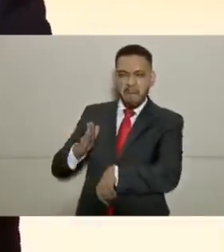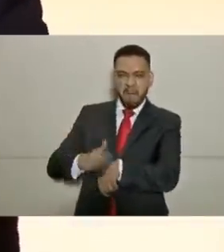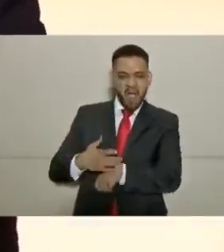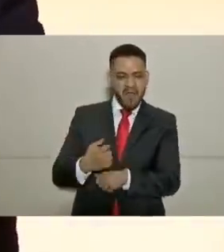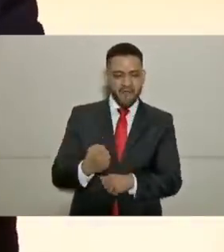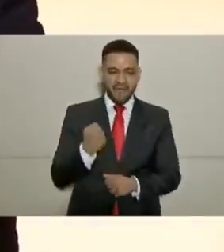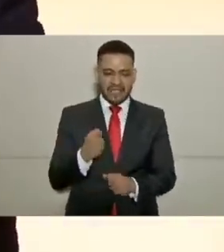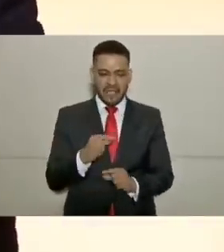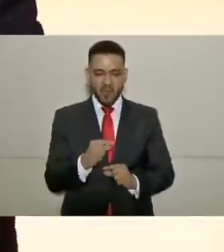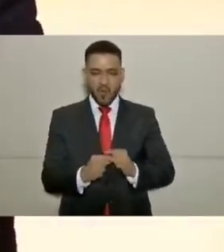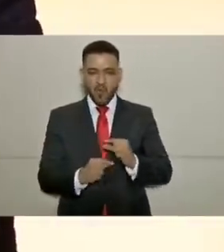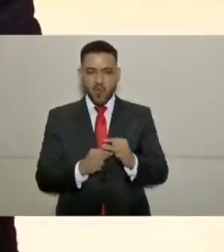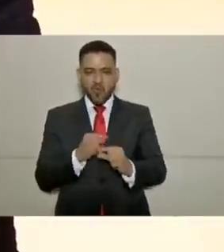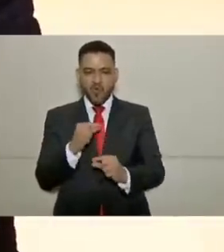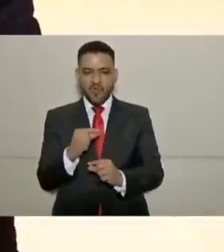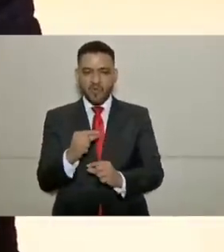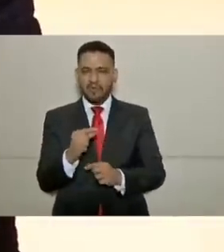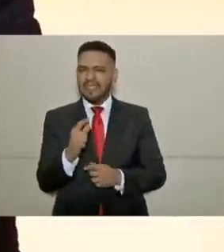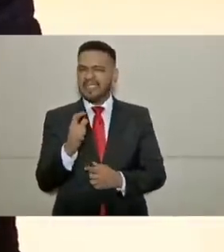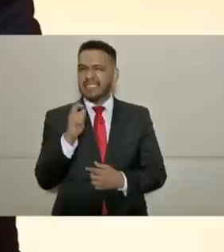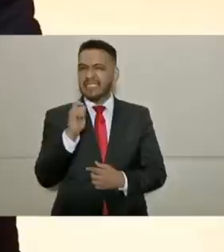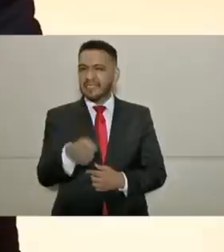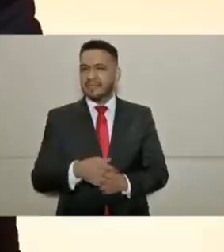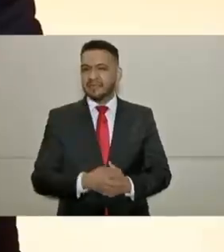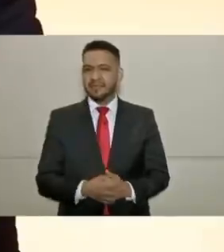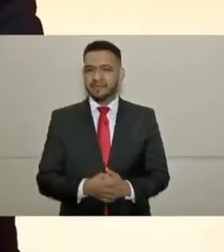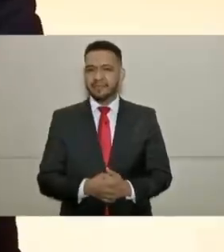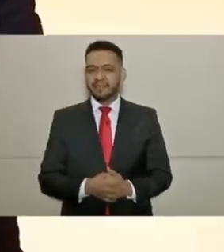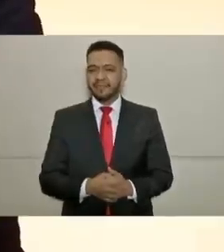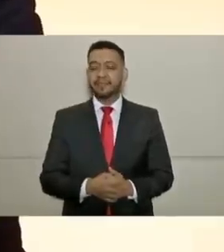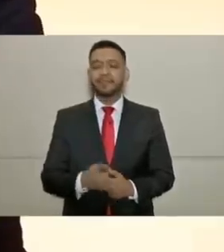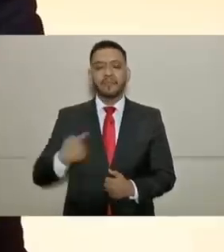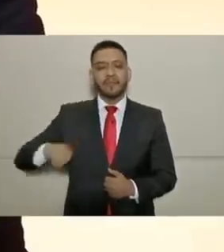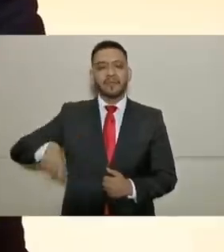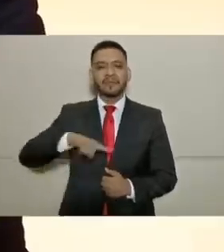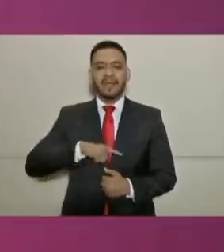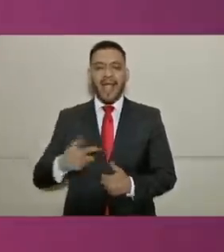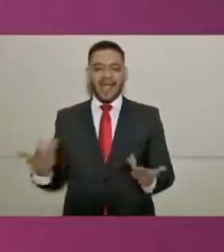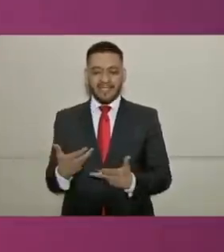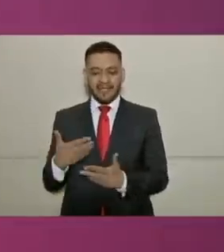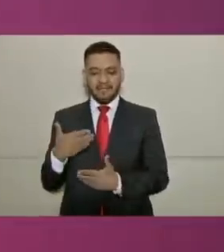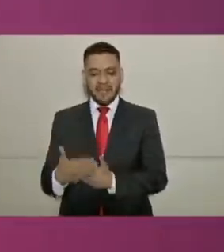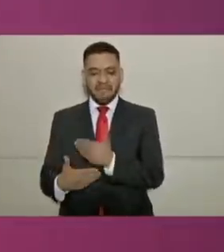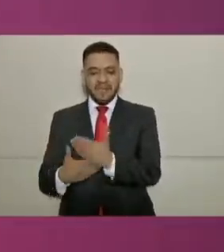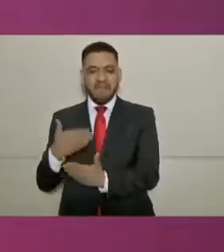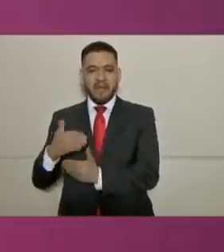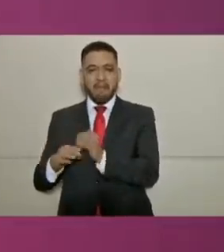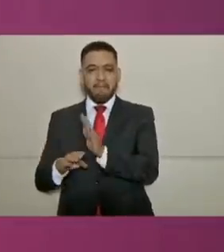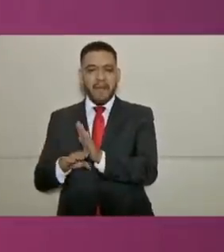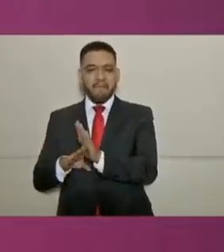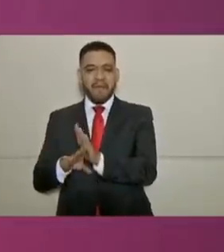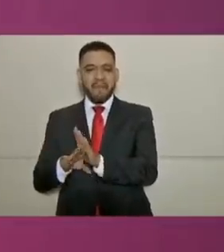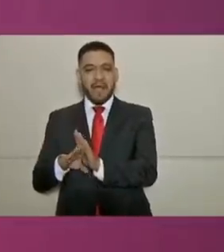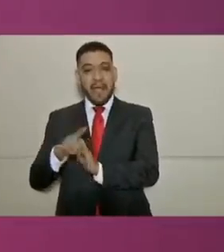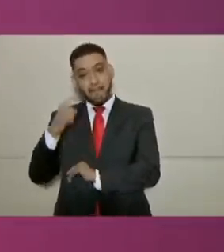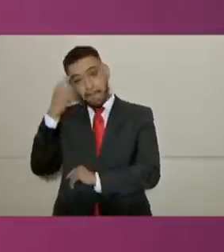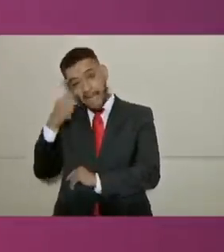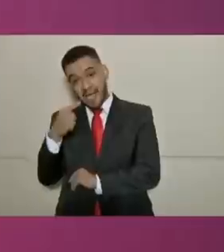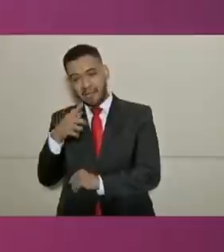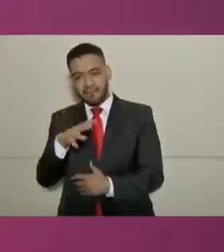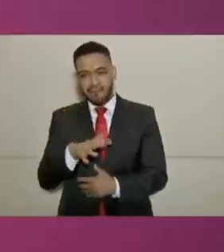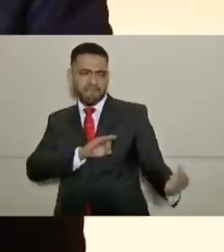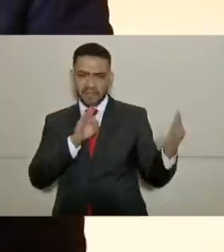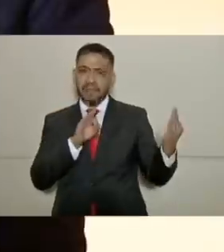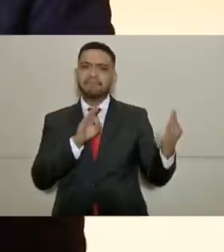Esto significa de que se va avanzando en el propósito de transformar